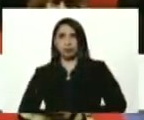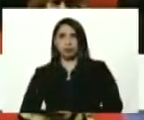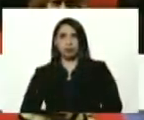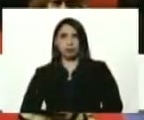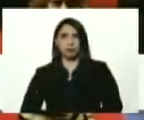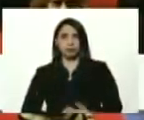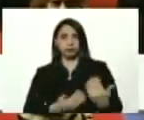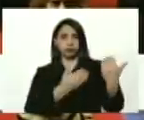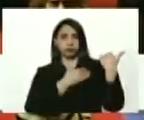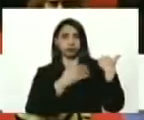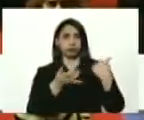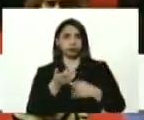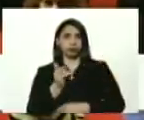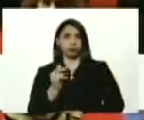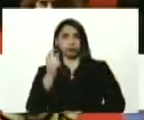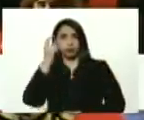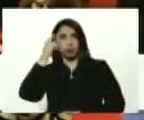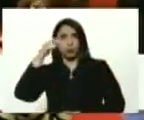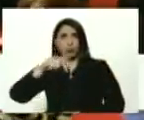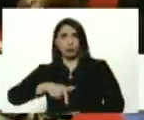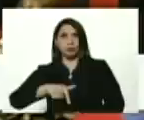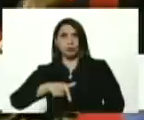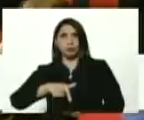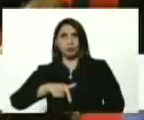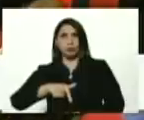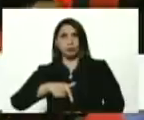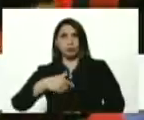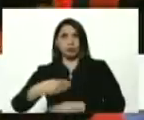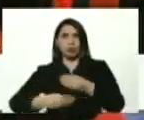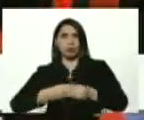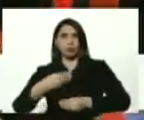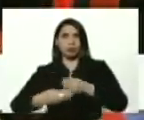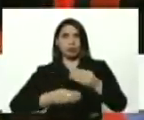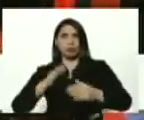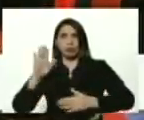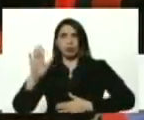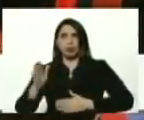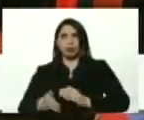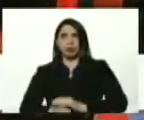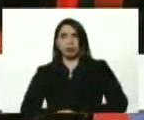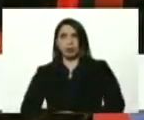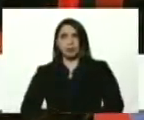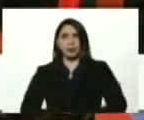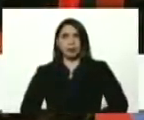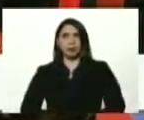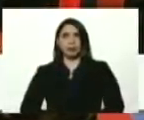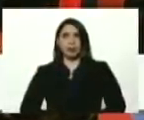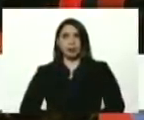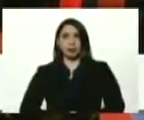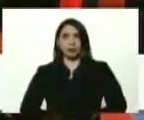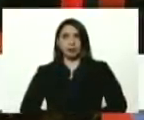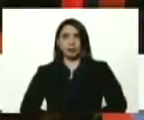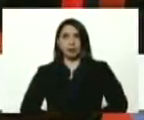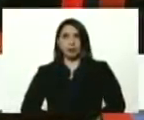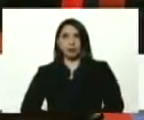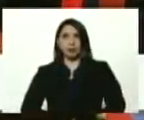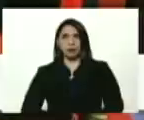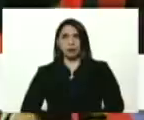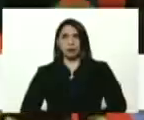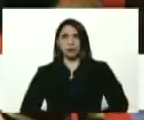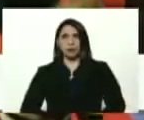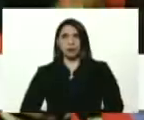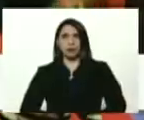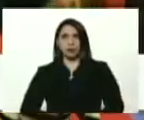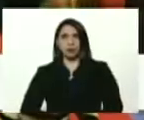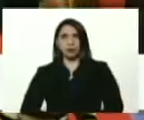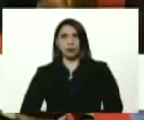la responsabilidad el día de hoy de realizar esta juramentación. Además, por la magnitud y la importancia de esta actividad, ha hecho acto